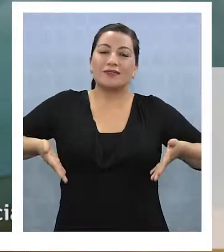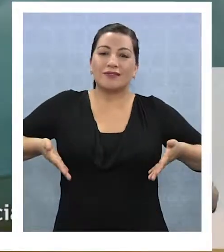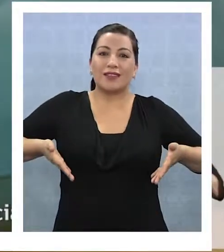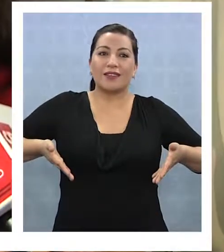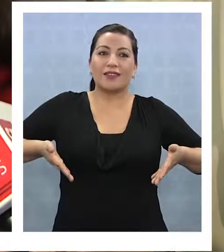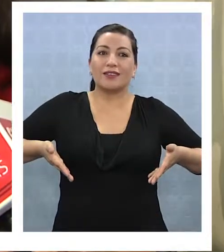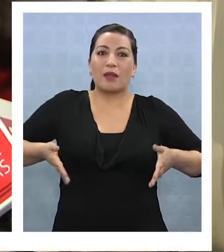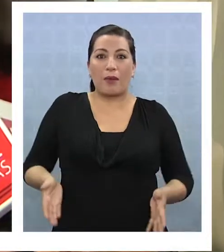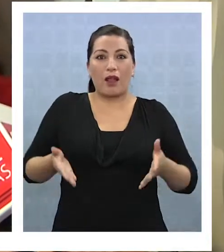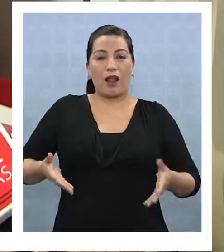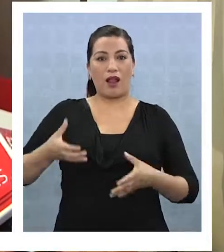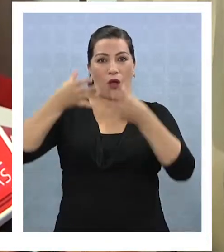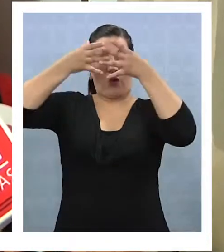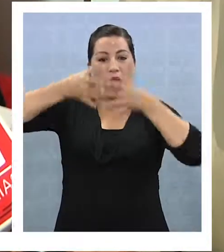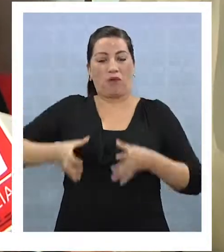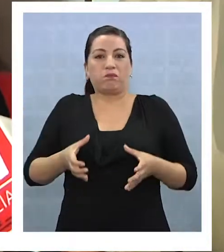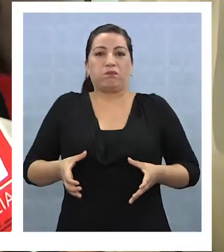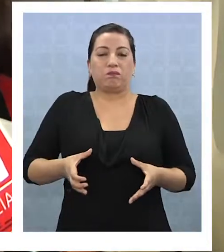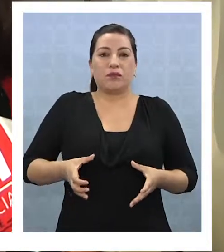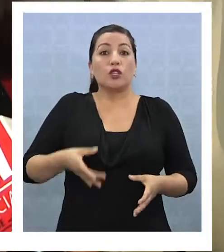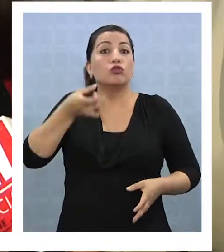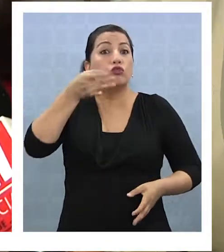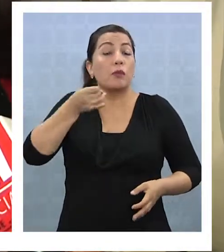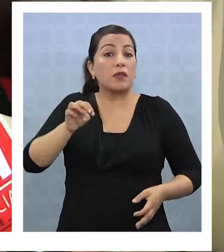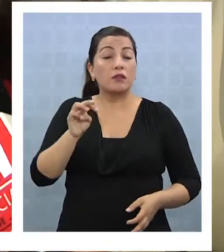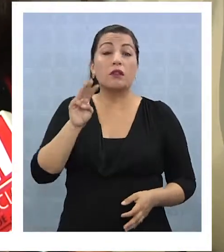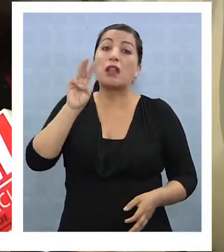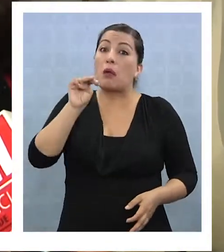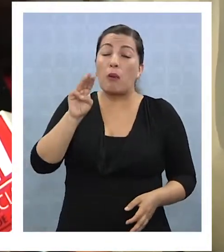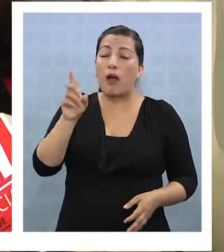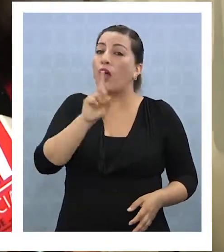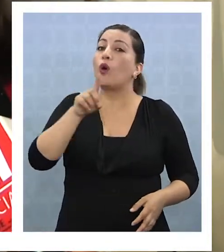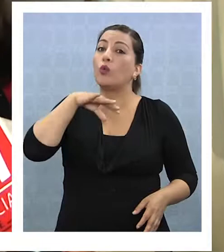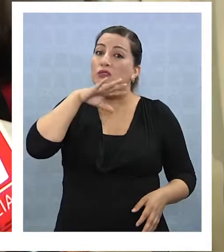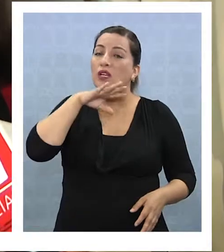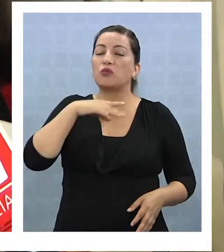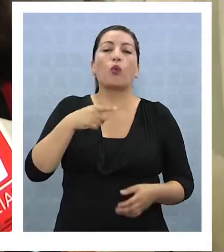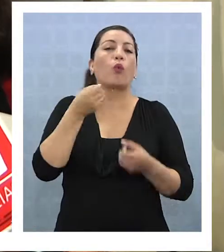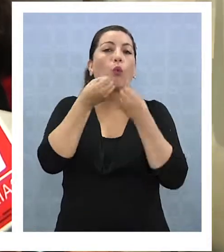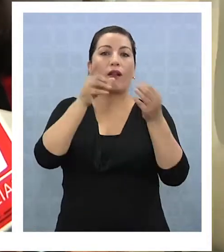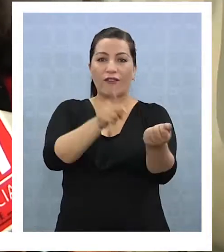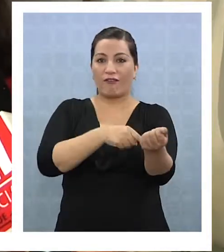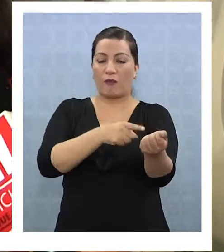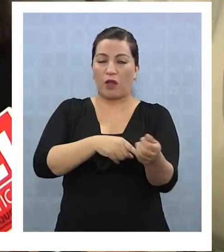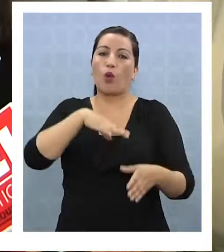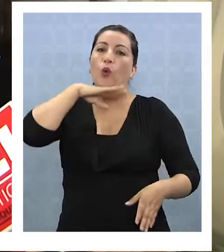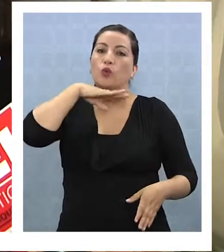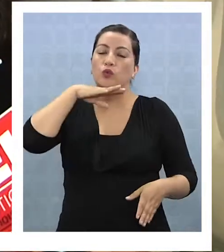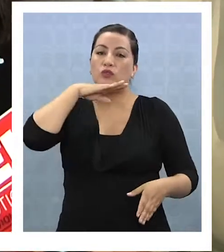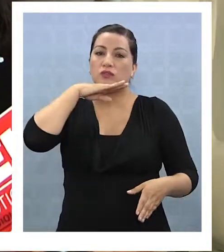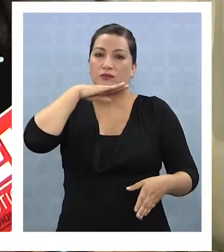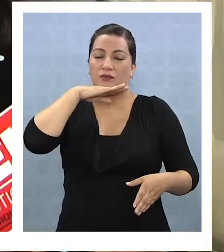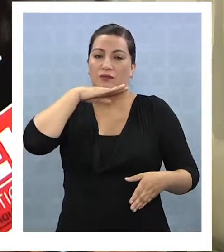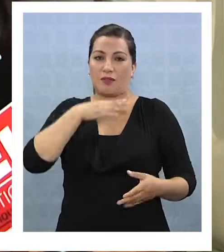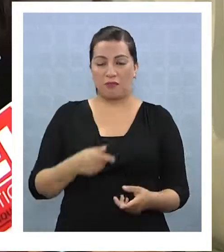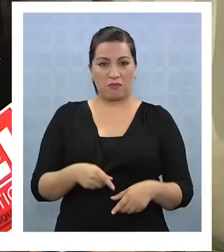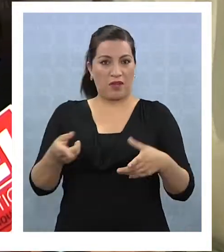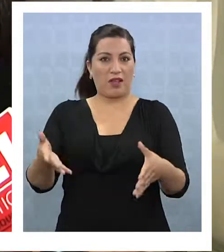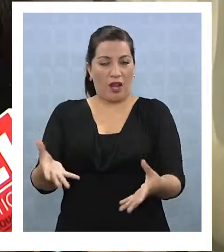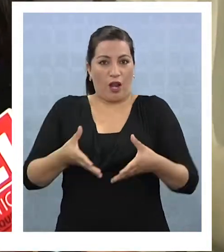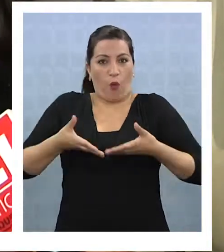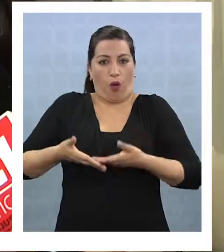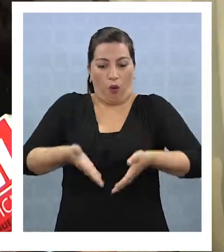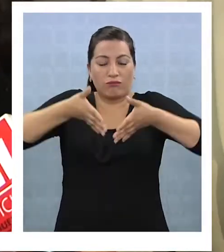el sistema de porteo, que no es solo para que lo use la madre, sino que el familiar que quiera para favorecer el contacto físico y la estimulación